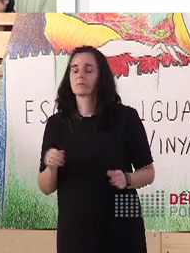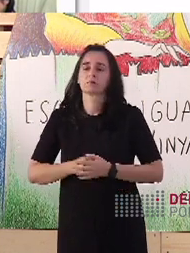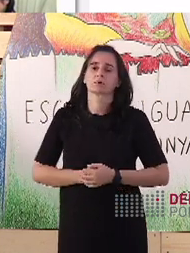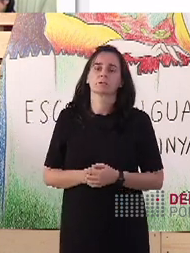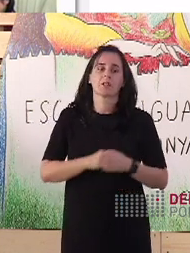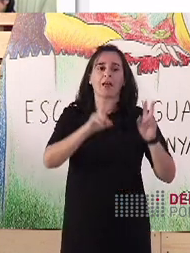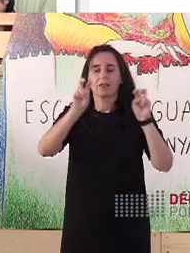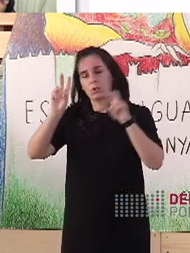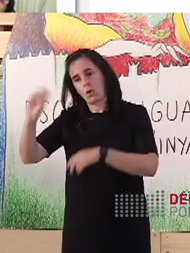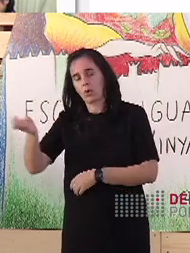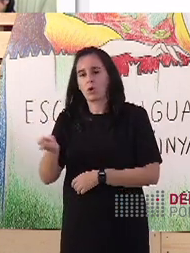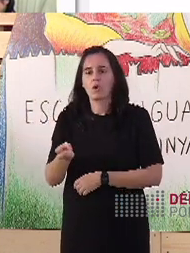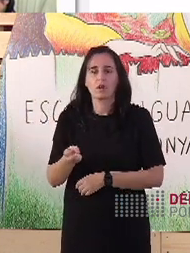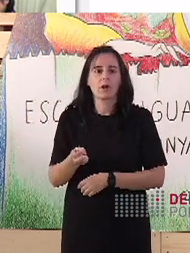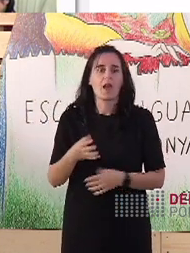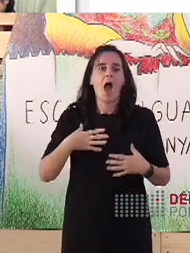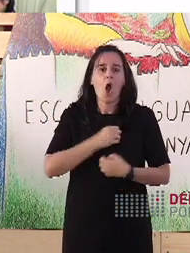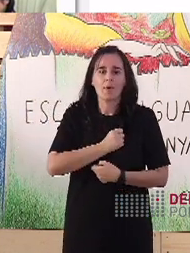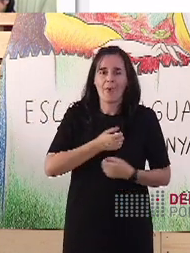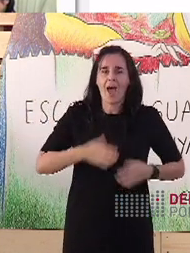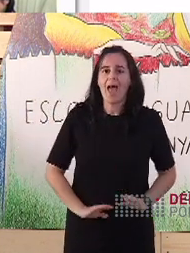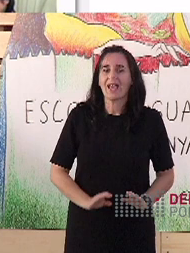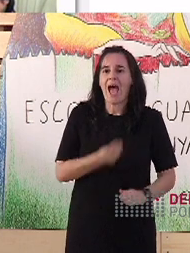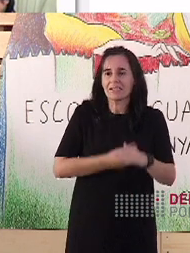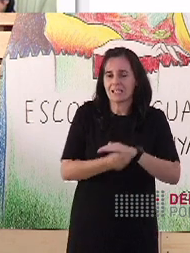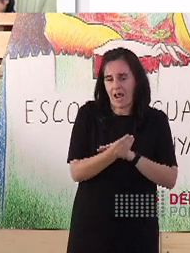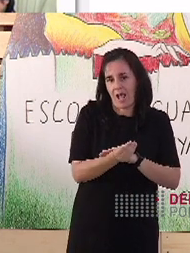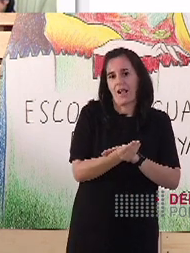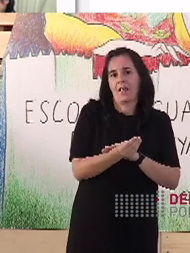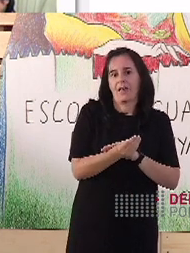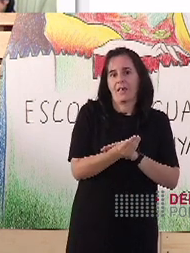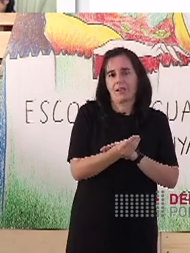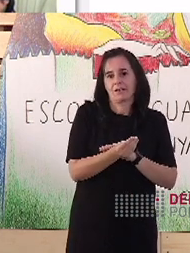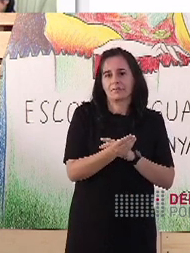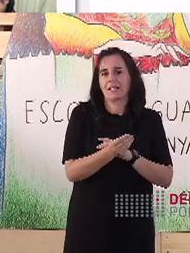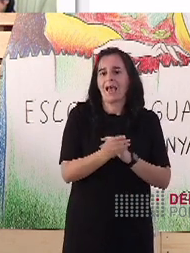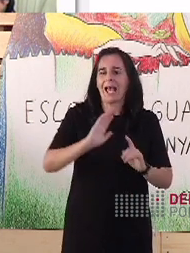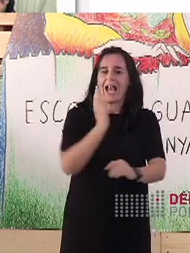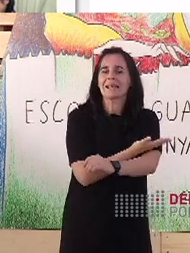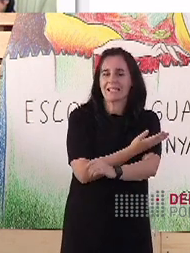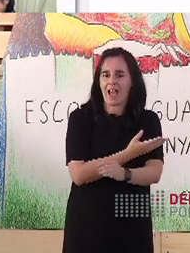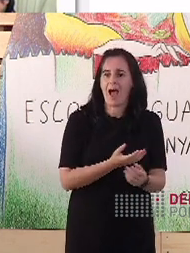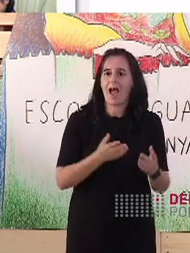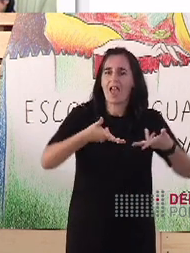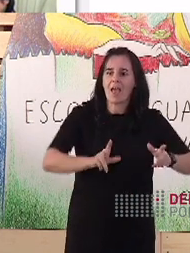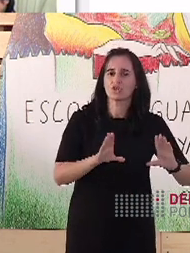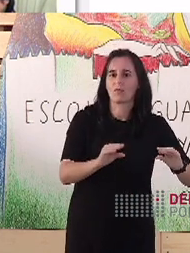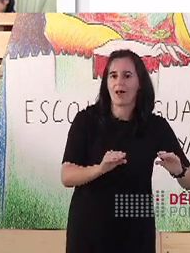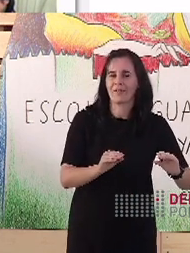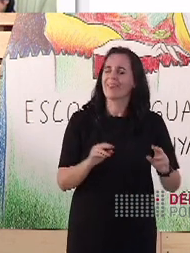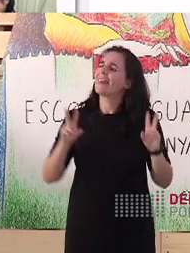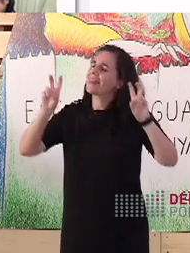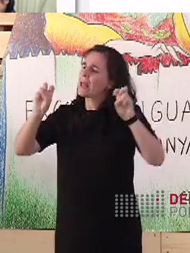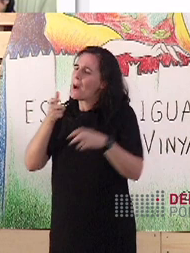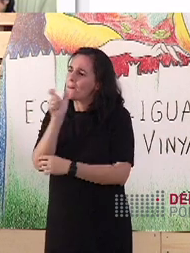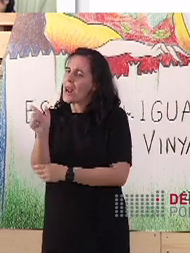Sí, agobiada de hijastra, torpe, eso. La castiga en el sofá. A su hijastra. La castiga. Esto de los castigos está muy de moda.